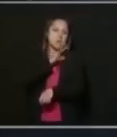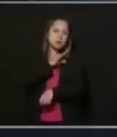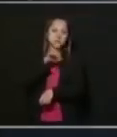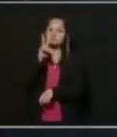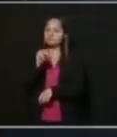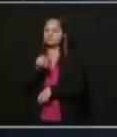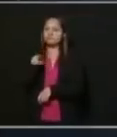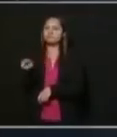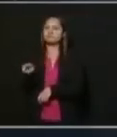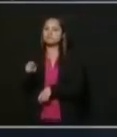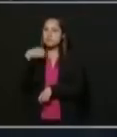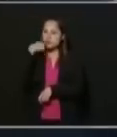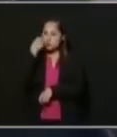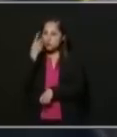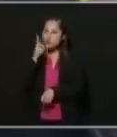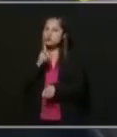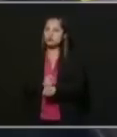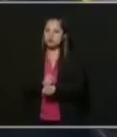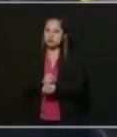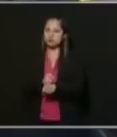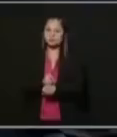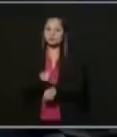contrario, tendrán